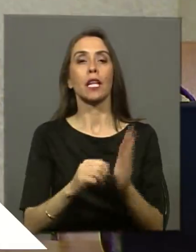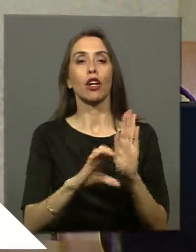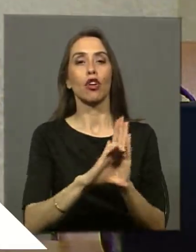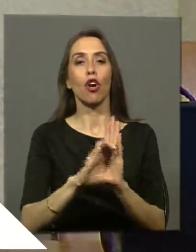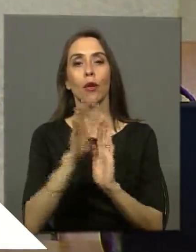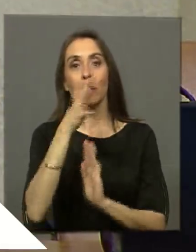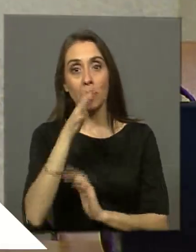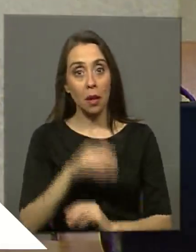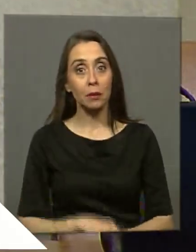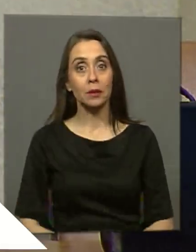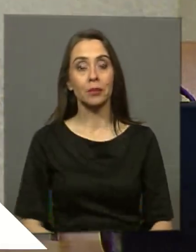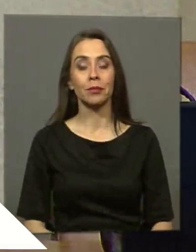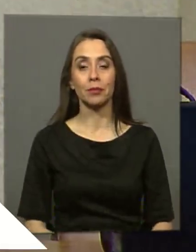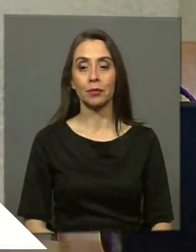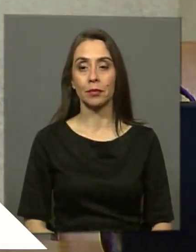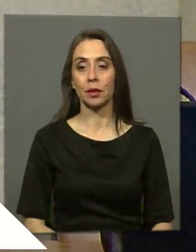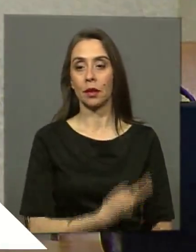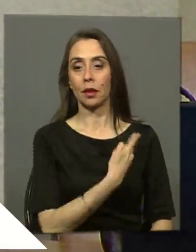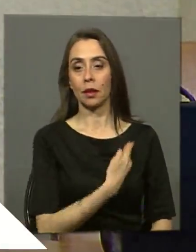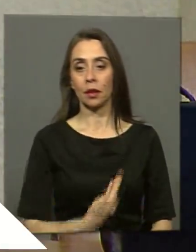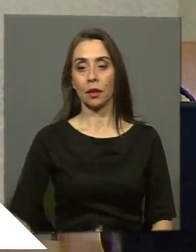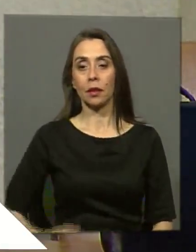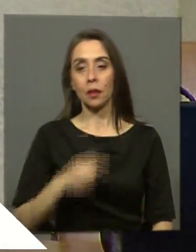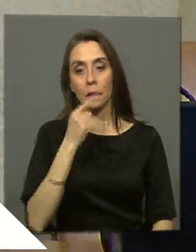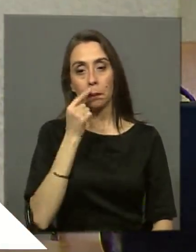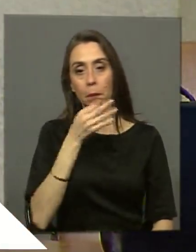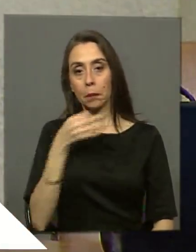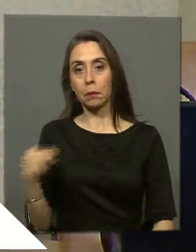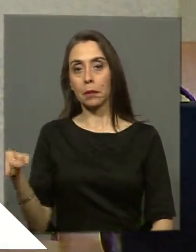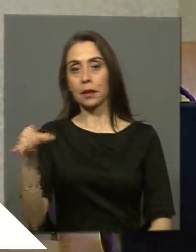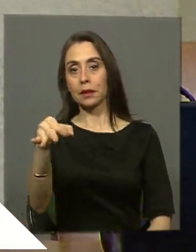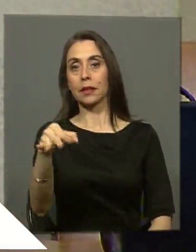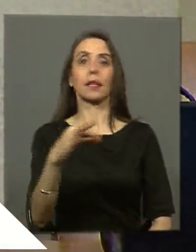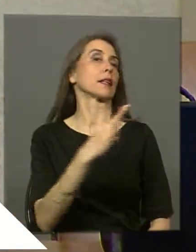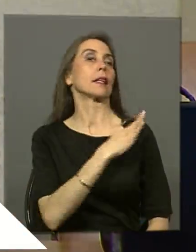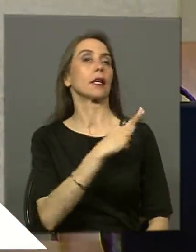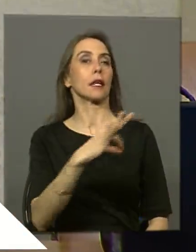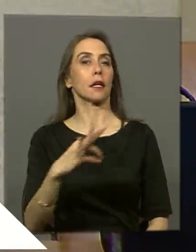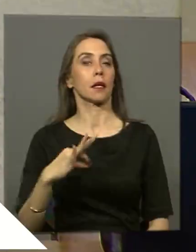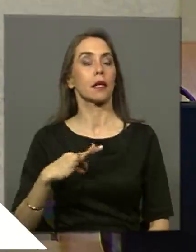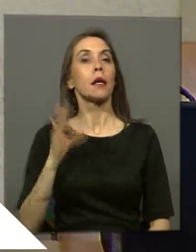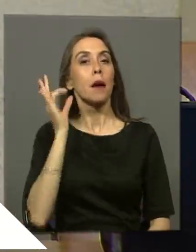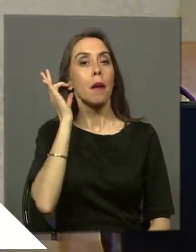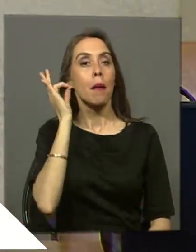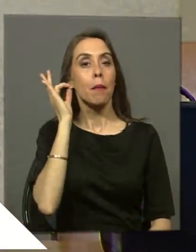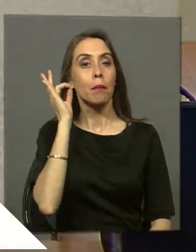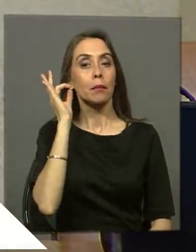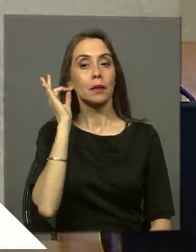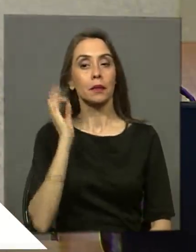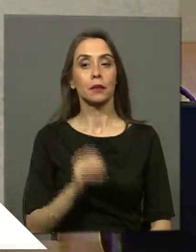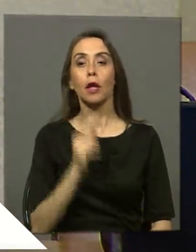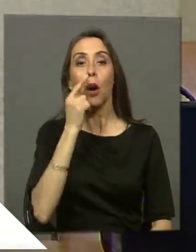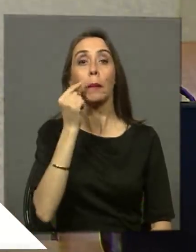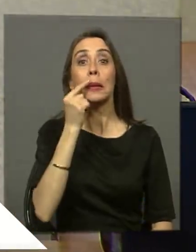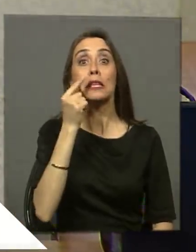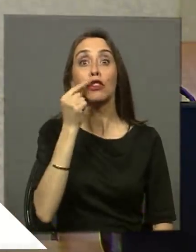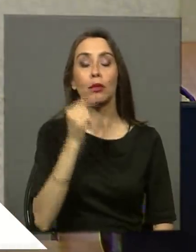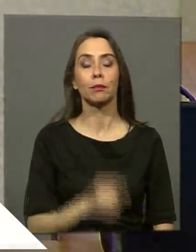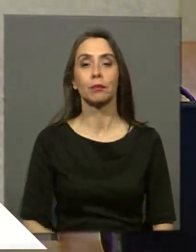Presidente yo quiero decirle por su intermedio al ministro que mire